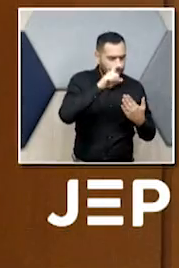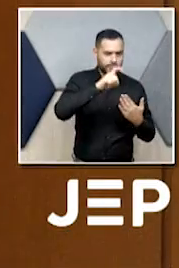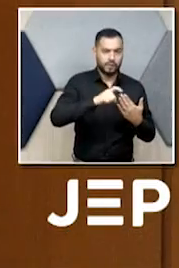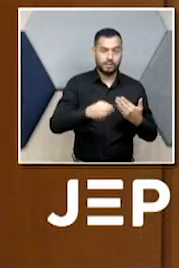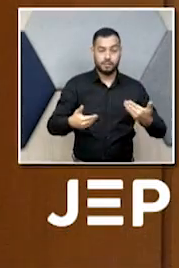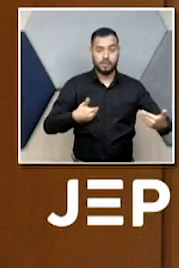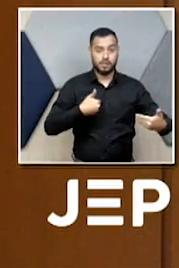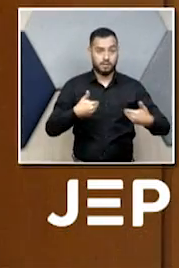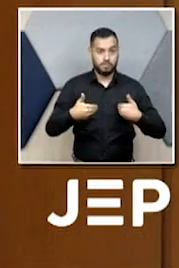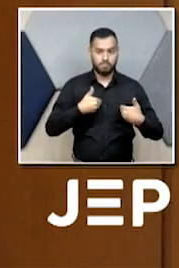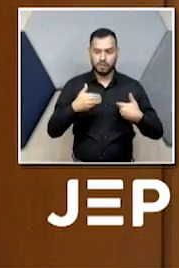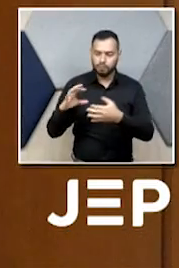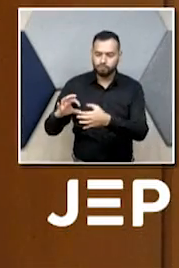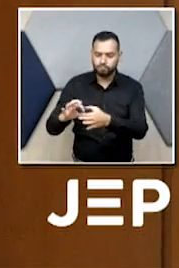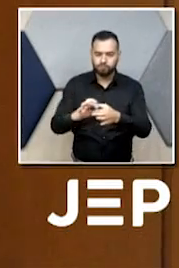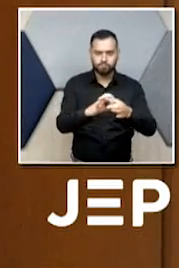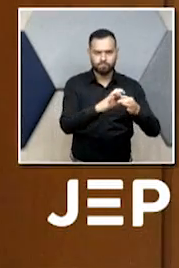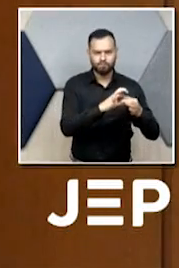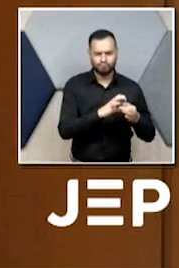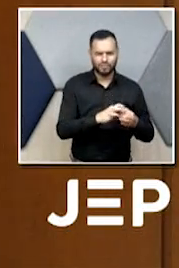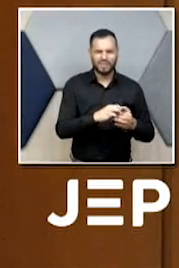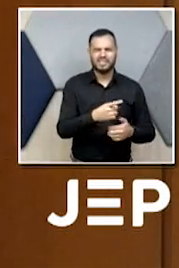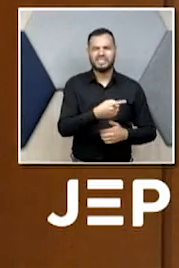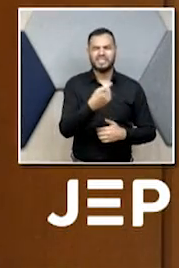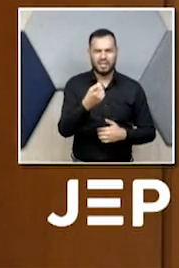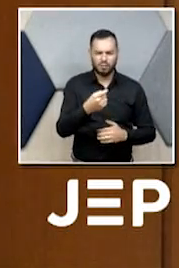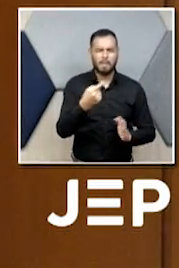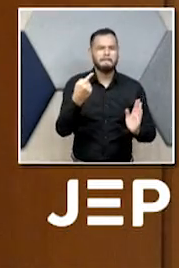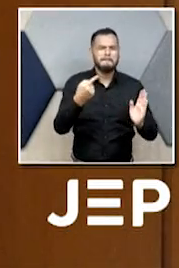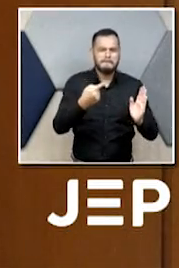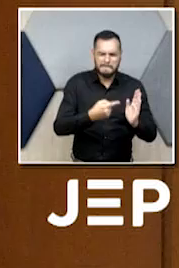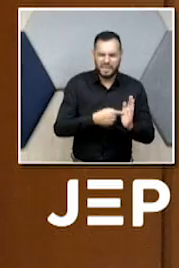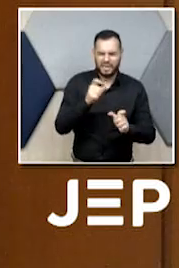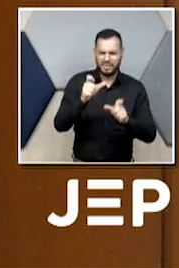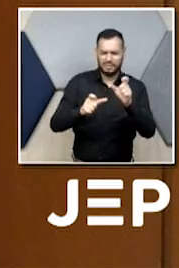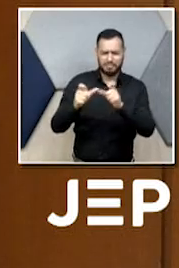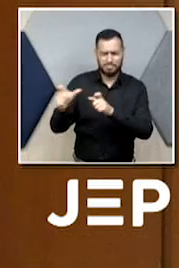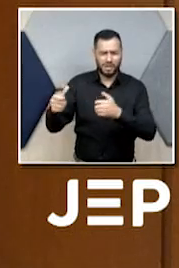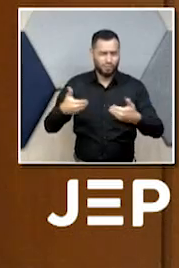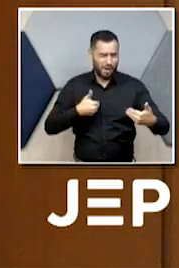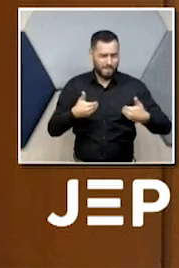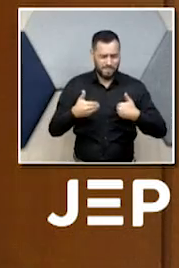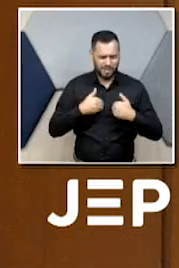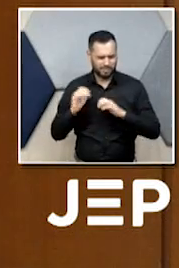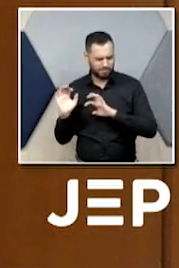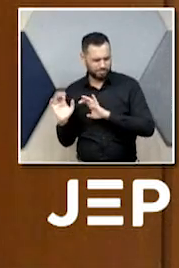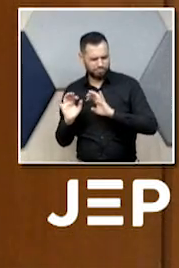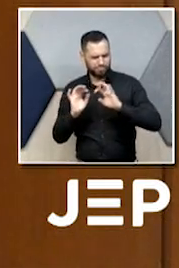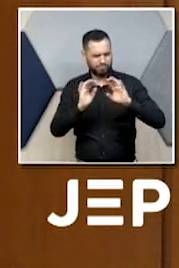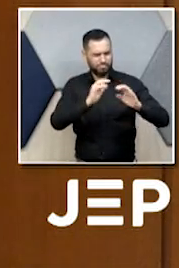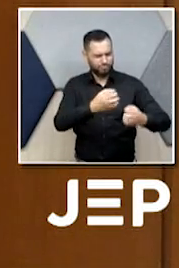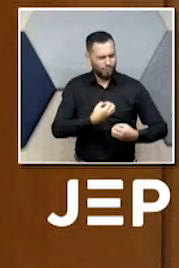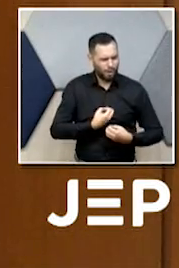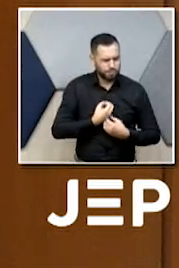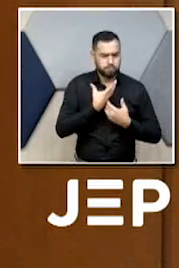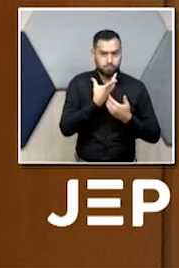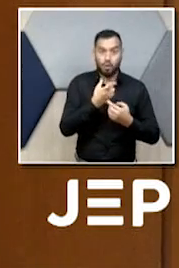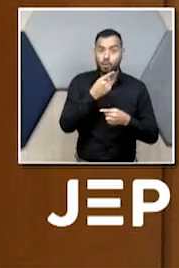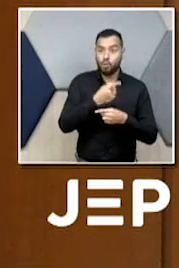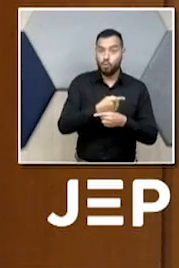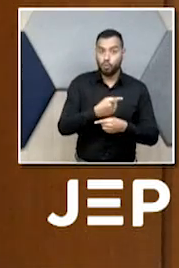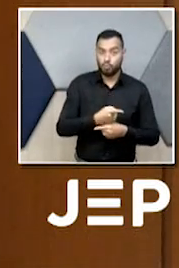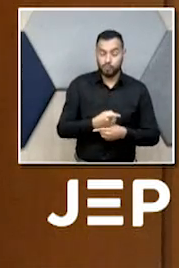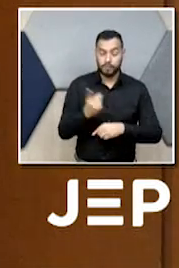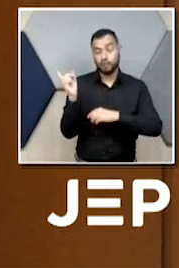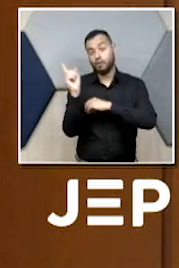vinculen cientos y hasta miles de comparecientes de la jurisdicción en el cumplimiento ya sea de sus sanciones